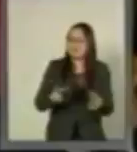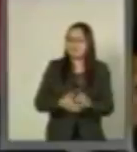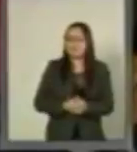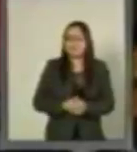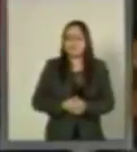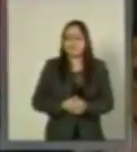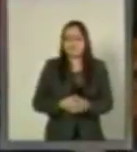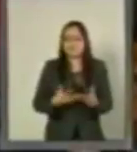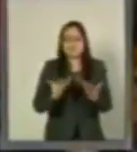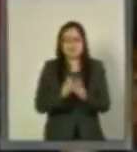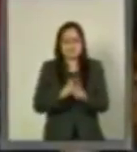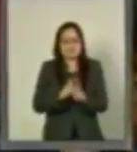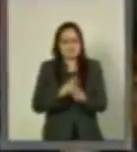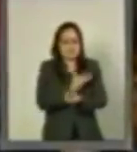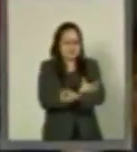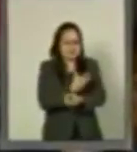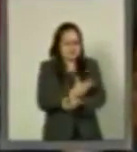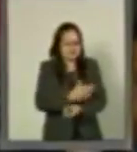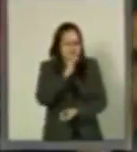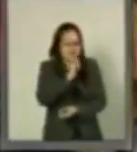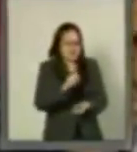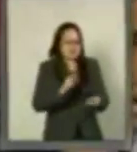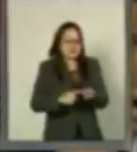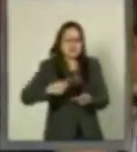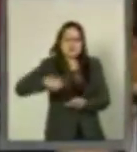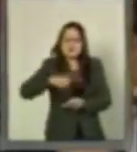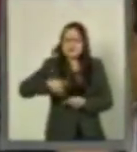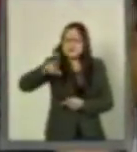Se dio descoordinación, no se